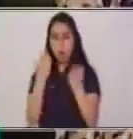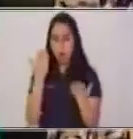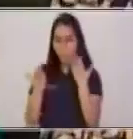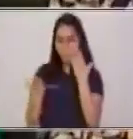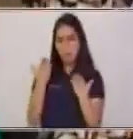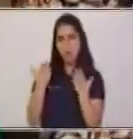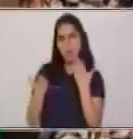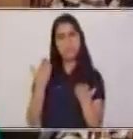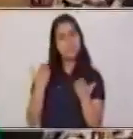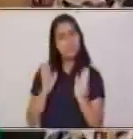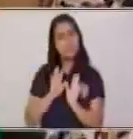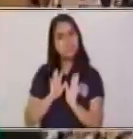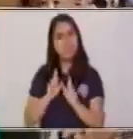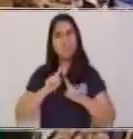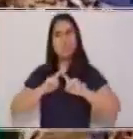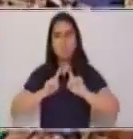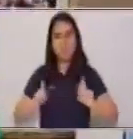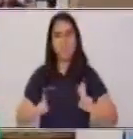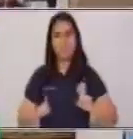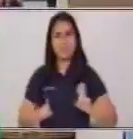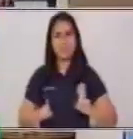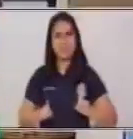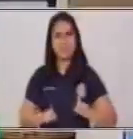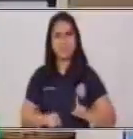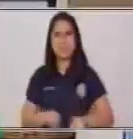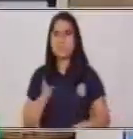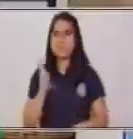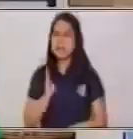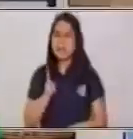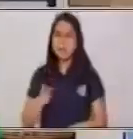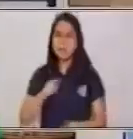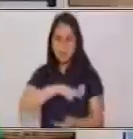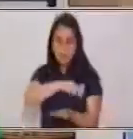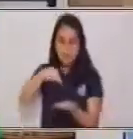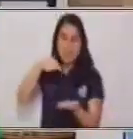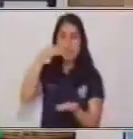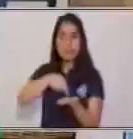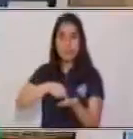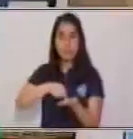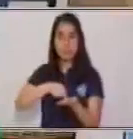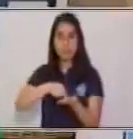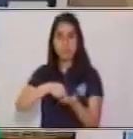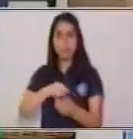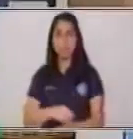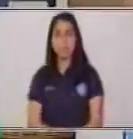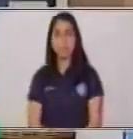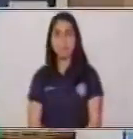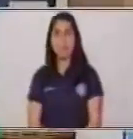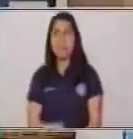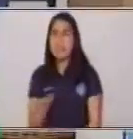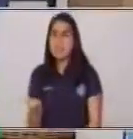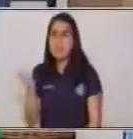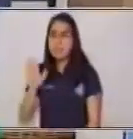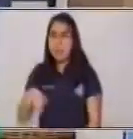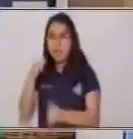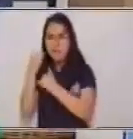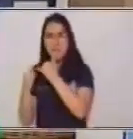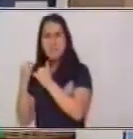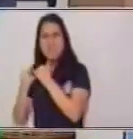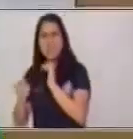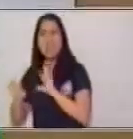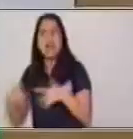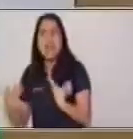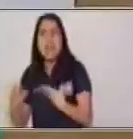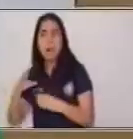y contraste. Va a estar en el centro de nuestro texto. Y al finalizar vamos a encontrar nuestro párrafo de